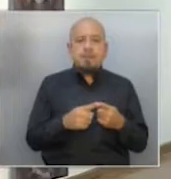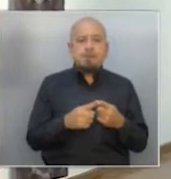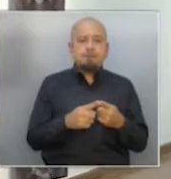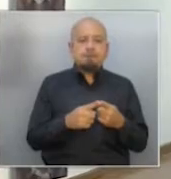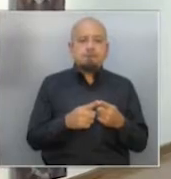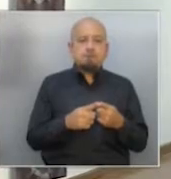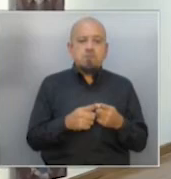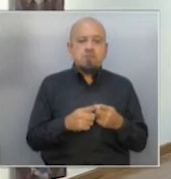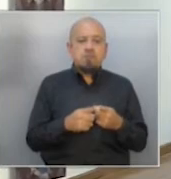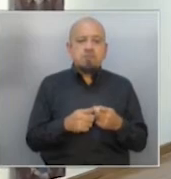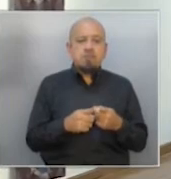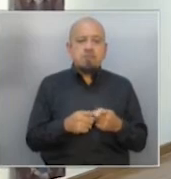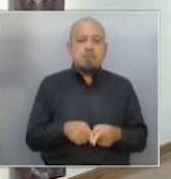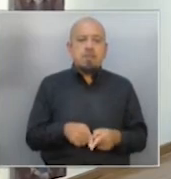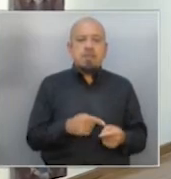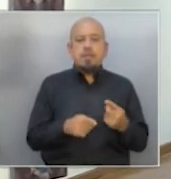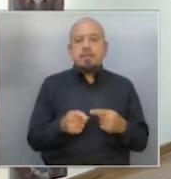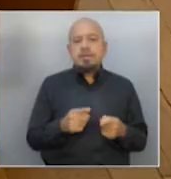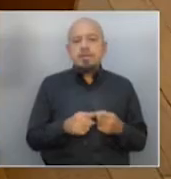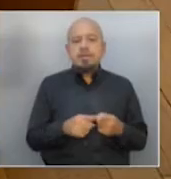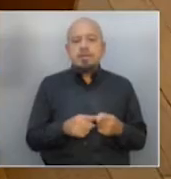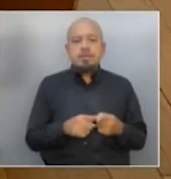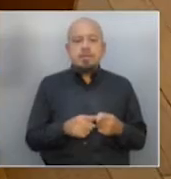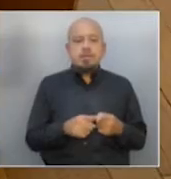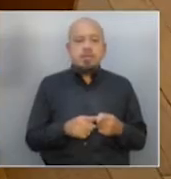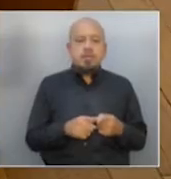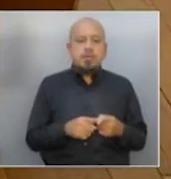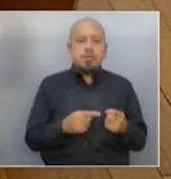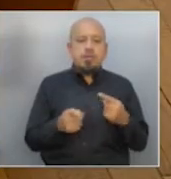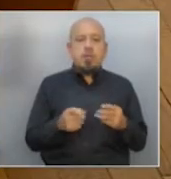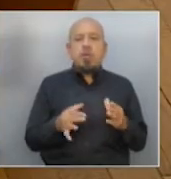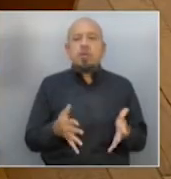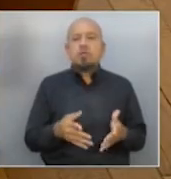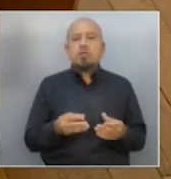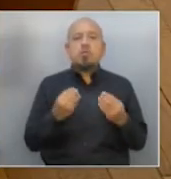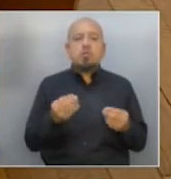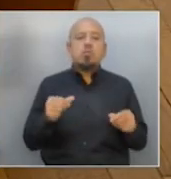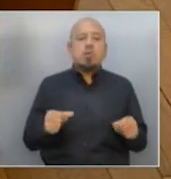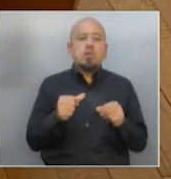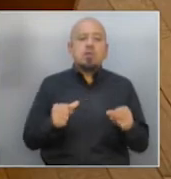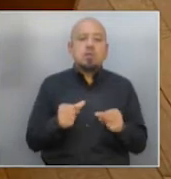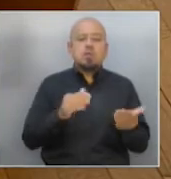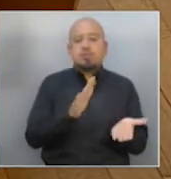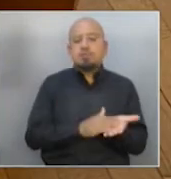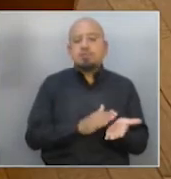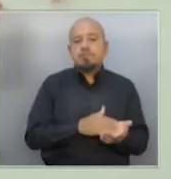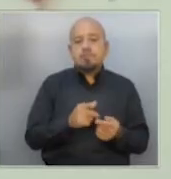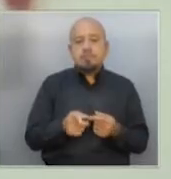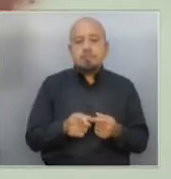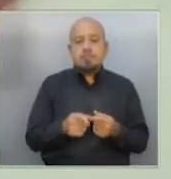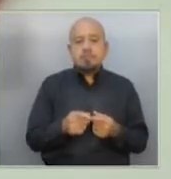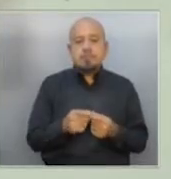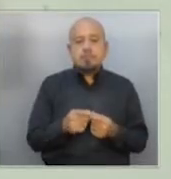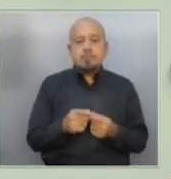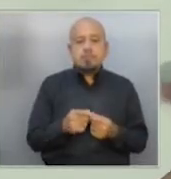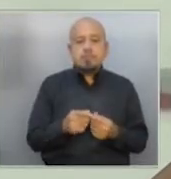mí. Claro. Sin ese hilo que, ¿no? Y a su vez eso, ver de dónde parto, ¿no? Parto de esa materialidad que también está exhibida. Es